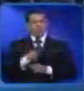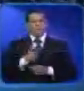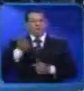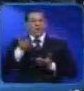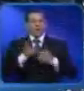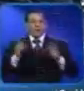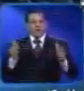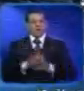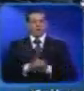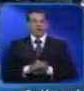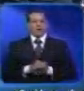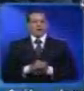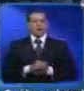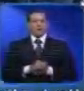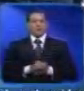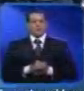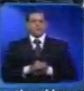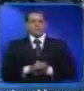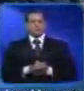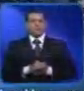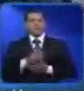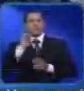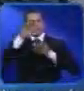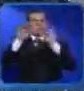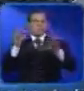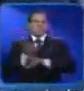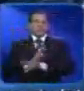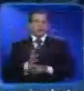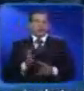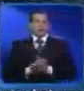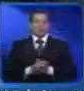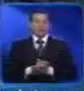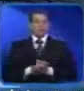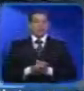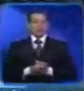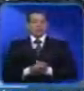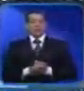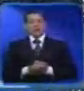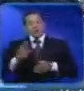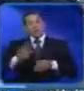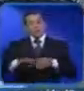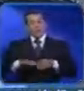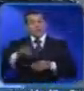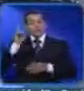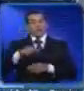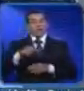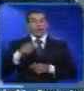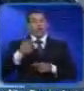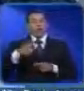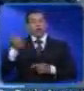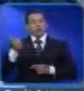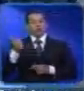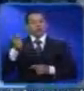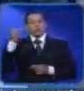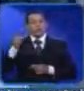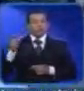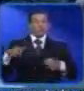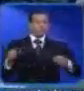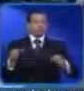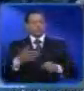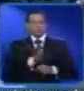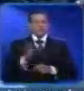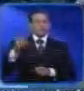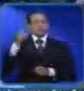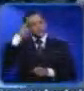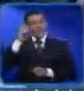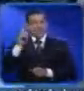libre y uno hace su envío más rápido, sus cosas. Bueno, aparte de que también hay otros muchachos que no saben cómo hacer